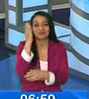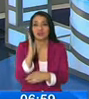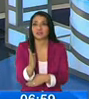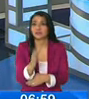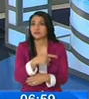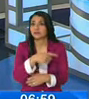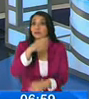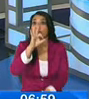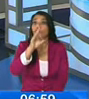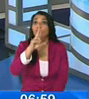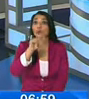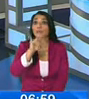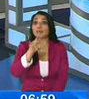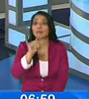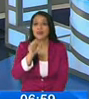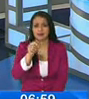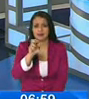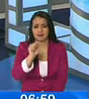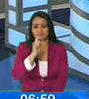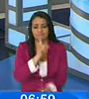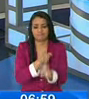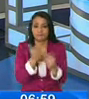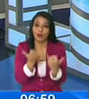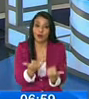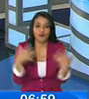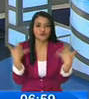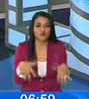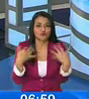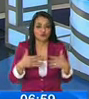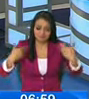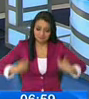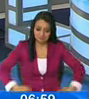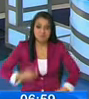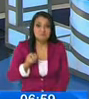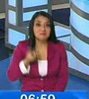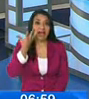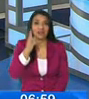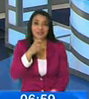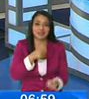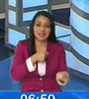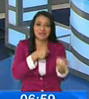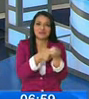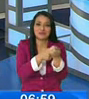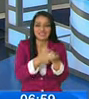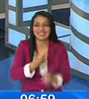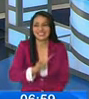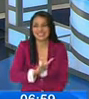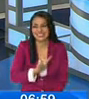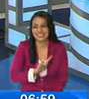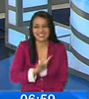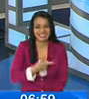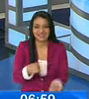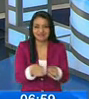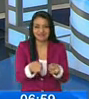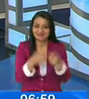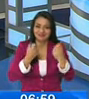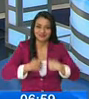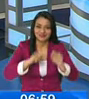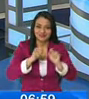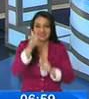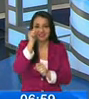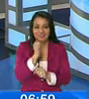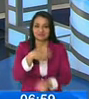es el Fluminense, ¿no? Exactamente. El día de hoy, así que el día de hoy sí, vinimos de blanco también para apoyar a nuestra querida liga, que haga el mismo esfuerzo que hizo el día de